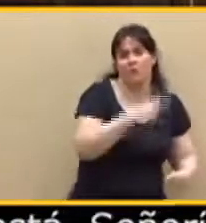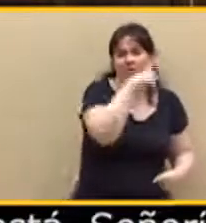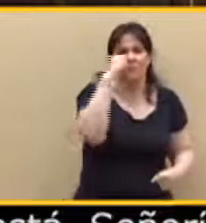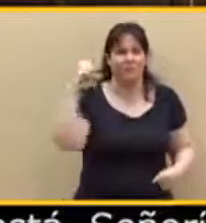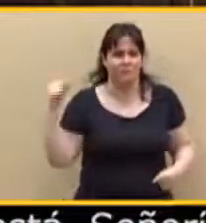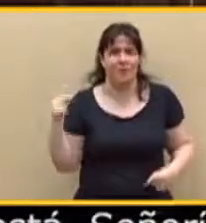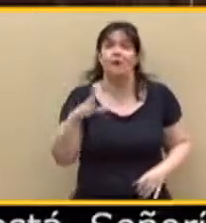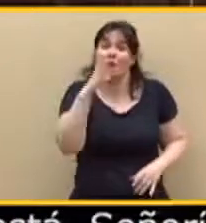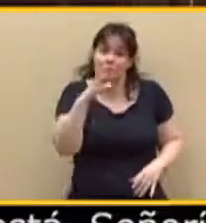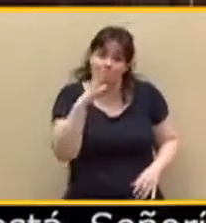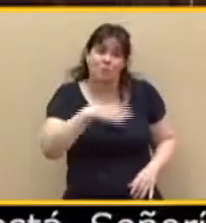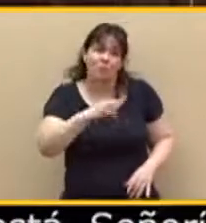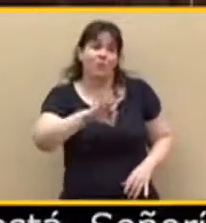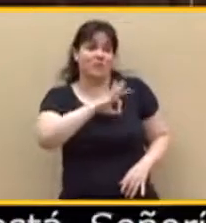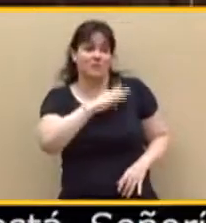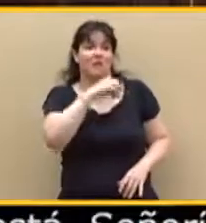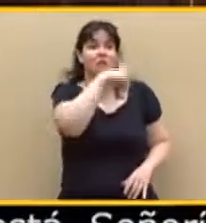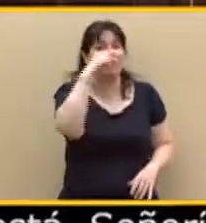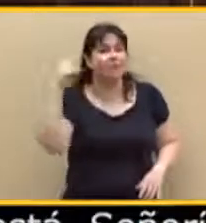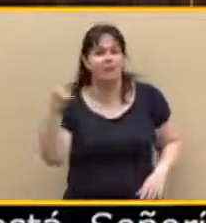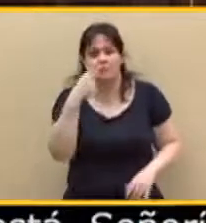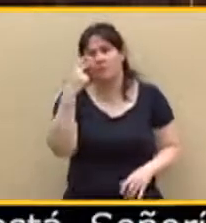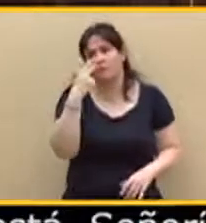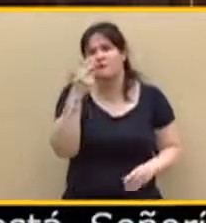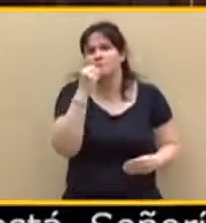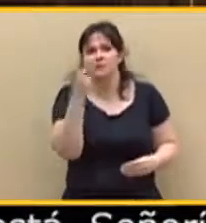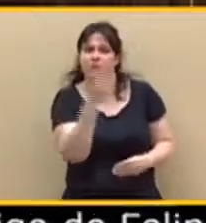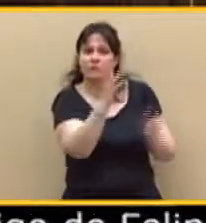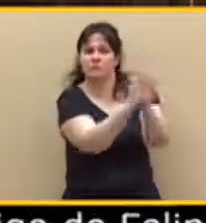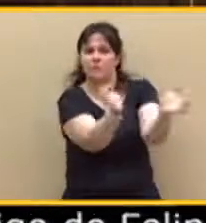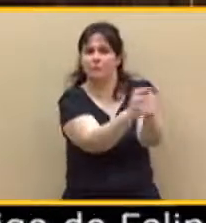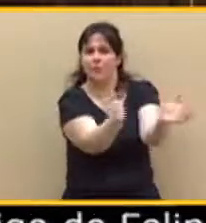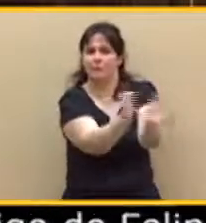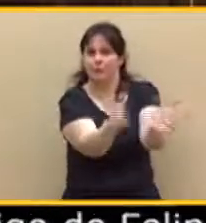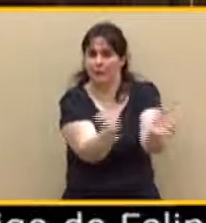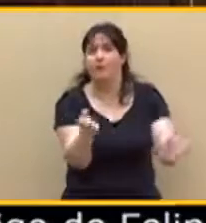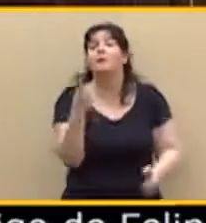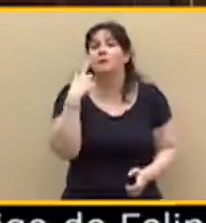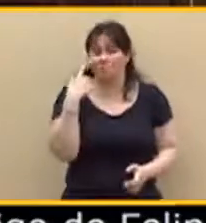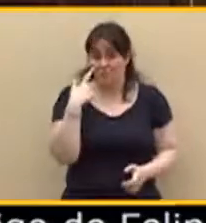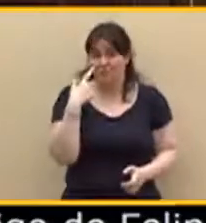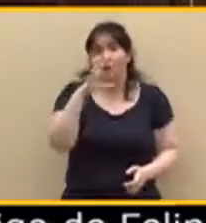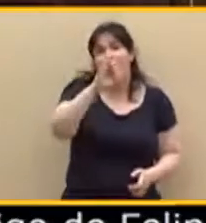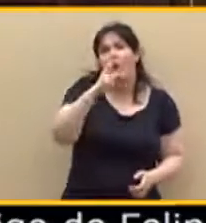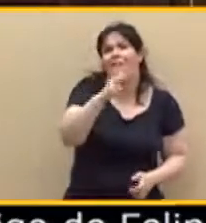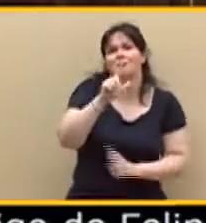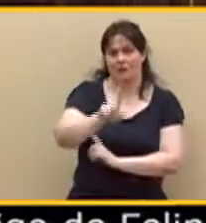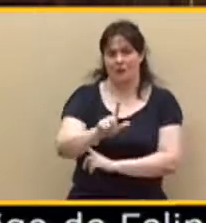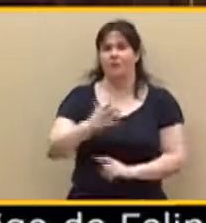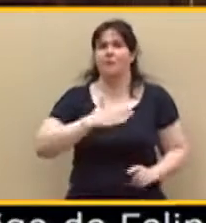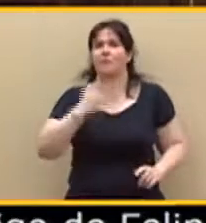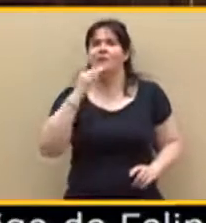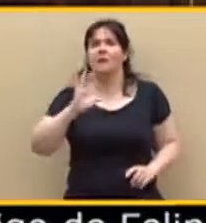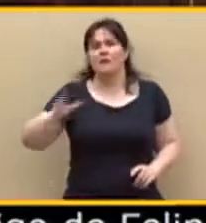Felipe González le interesa tanto entenderse con ustedes. Miren, OHL, propiedad del marqués de